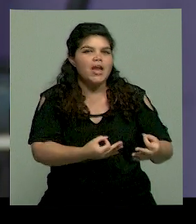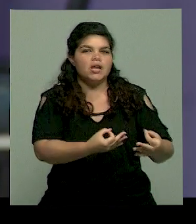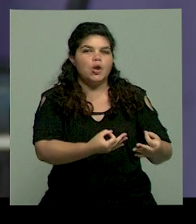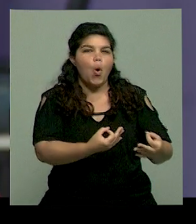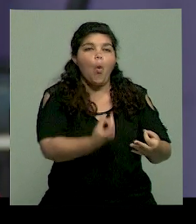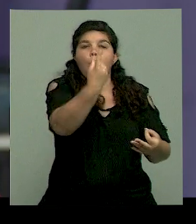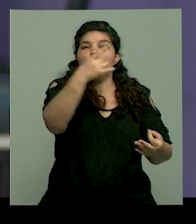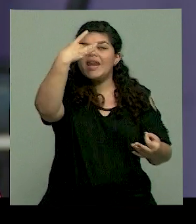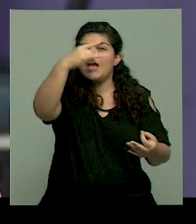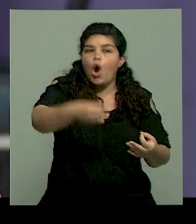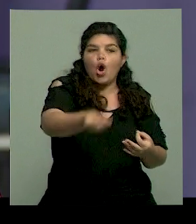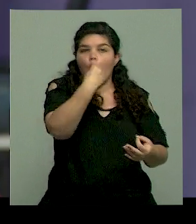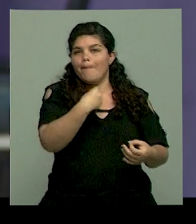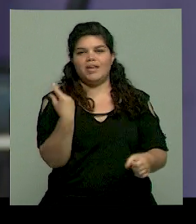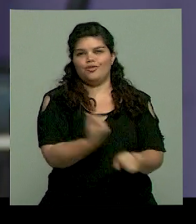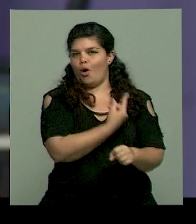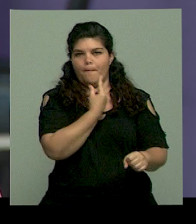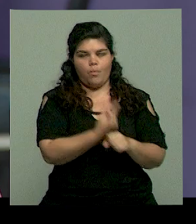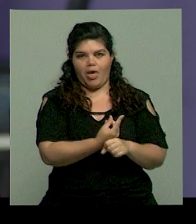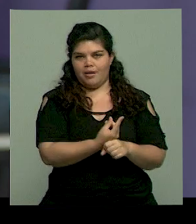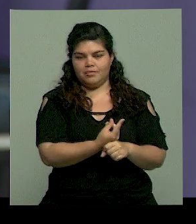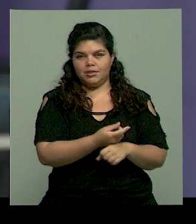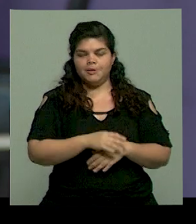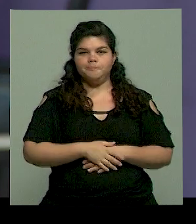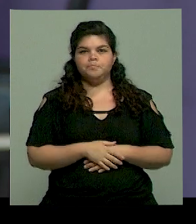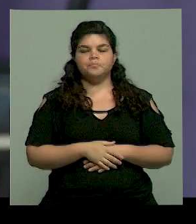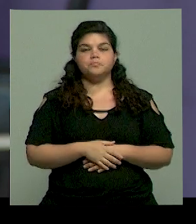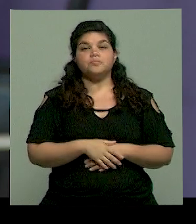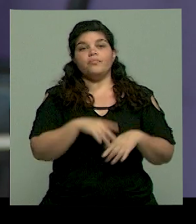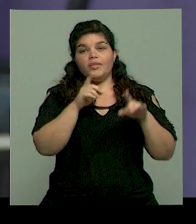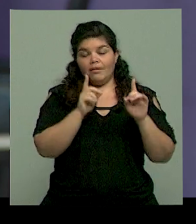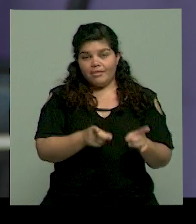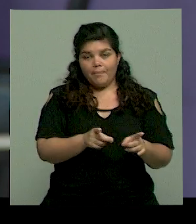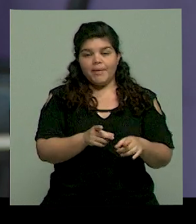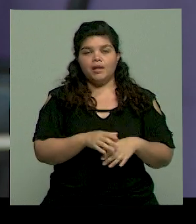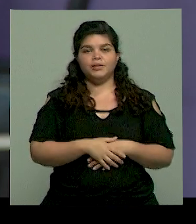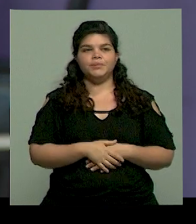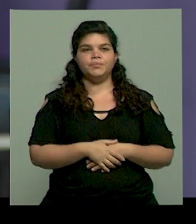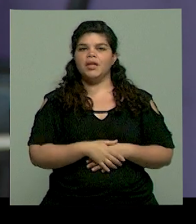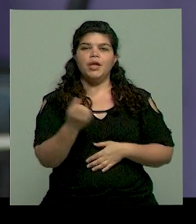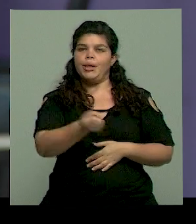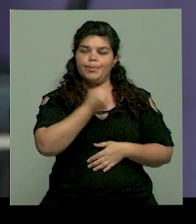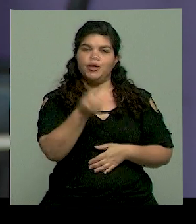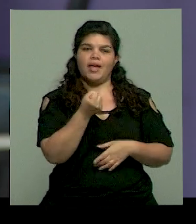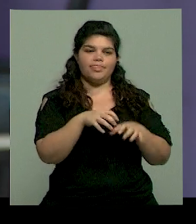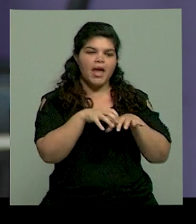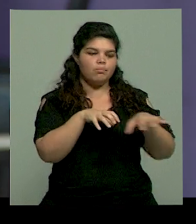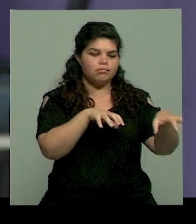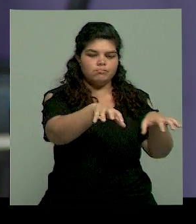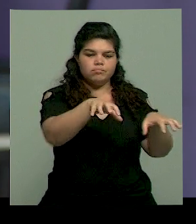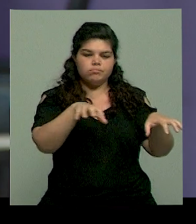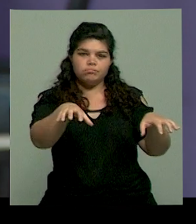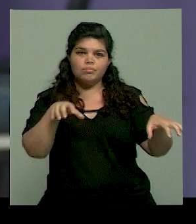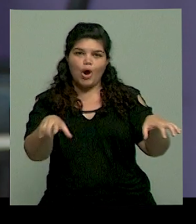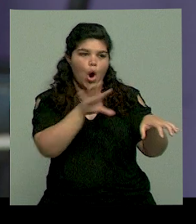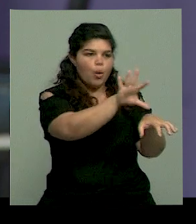depende de cada persona, los horarios y demás. Y, por otro lado, tendría que tener, por lo menos, un grupo de cada... un alimento de